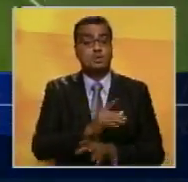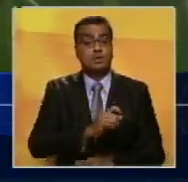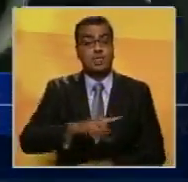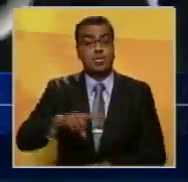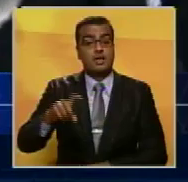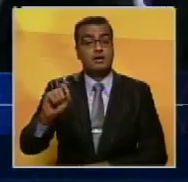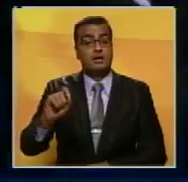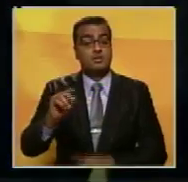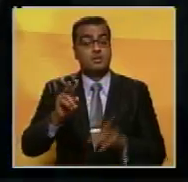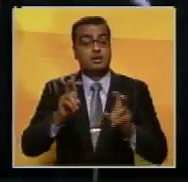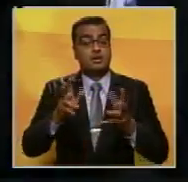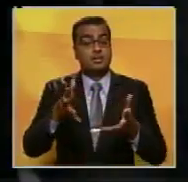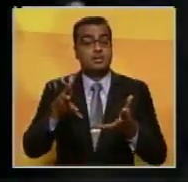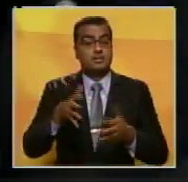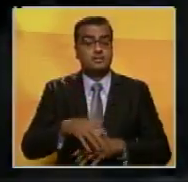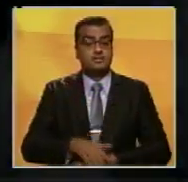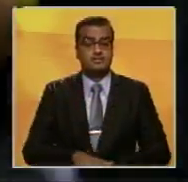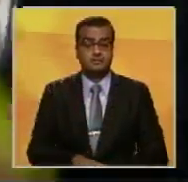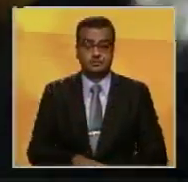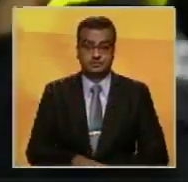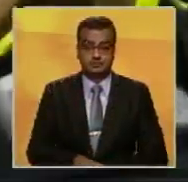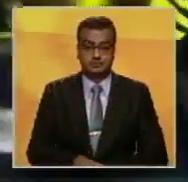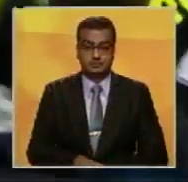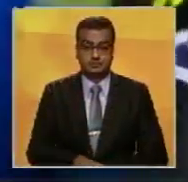que gana el título de la liga en Inglaterra.